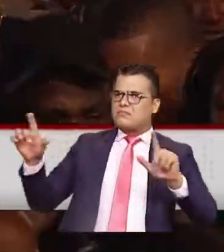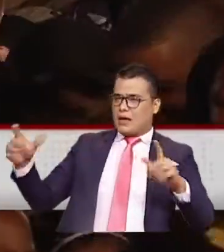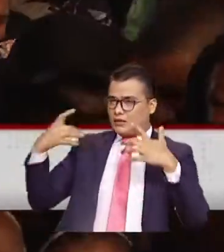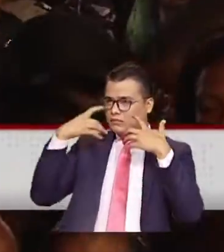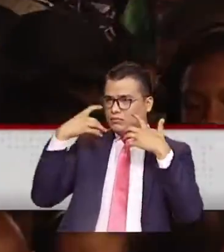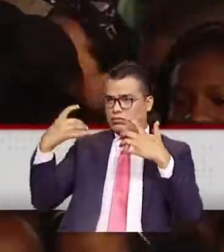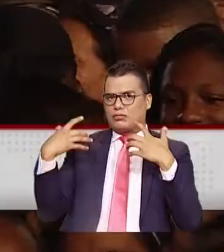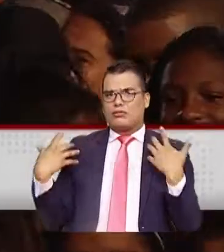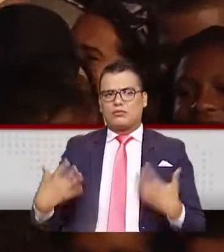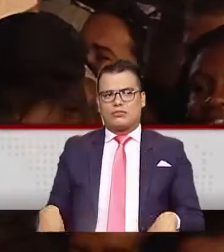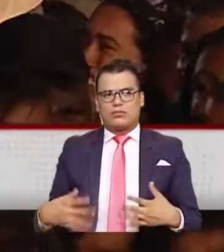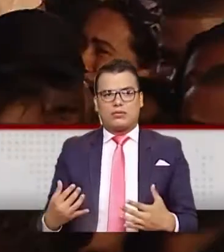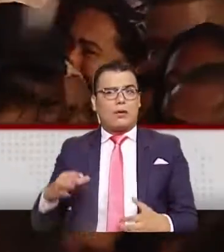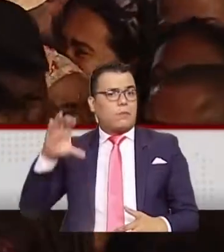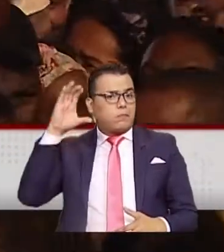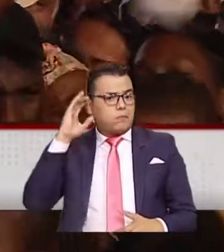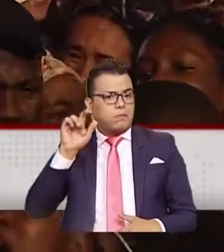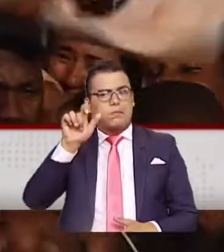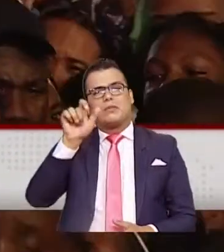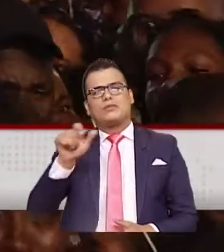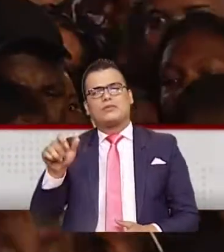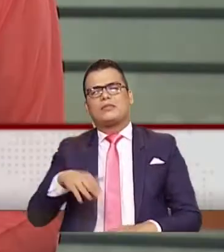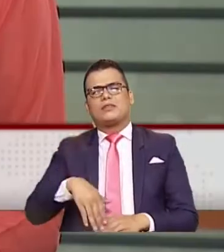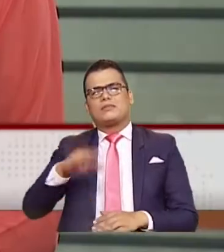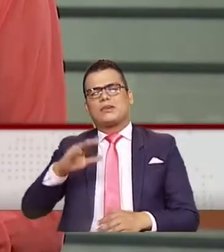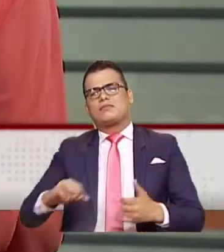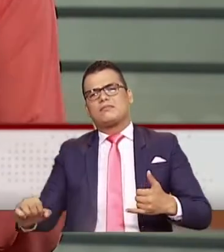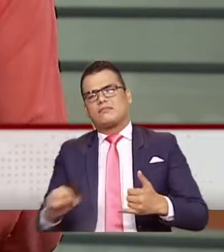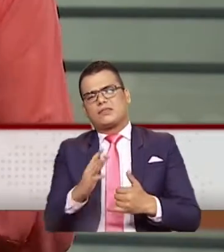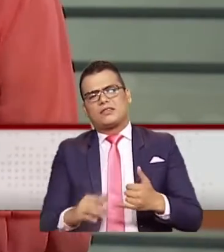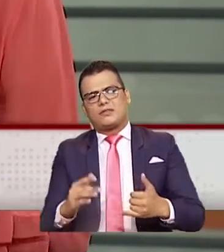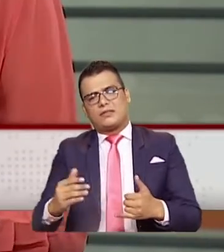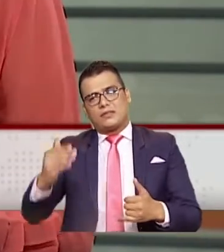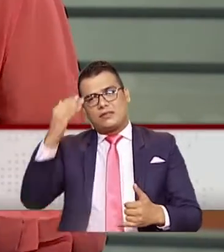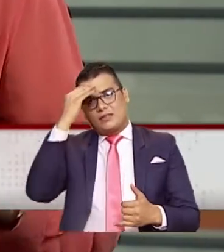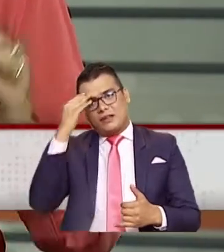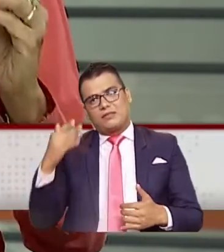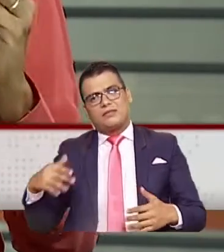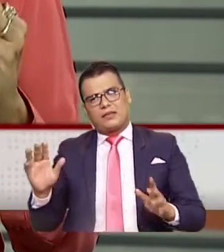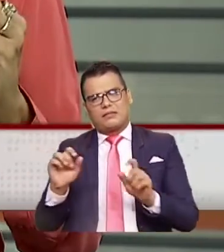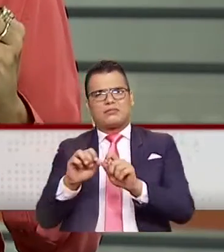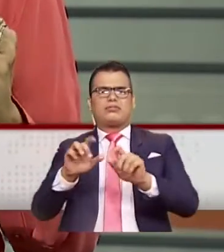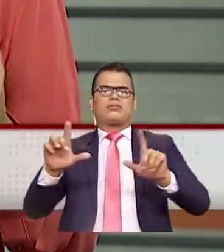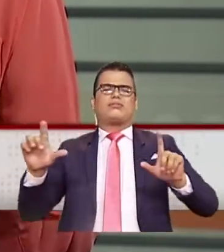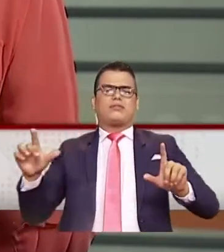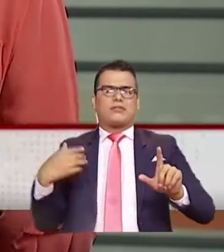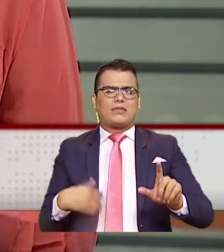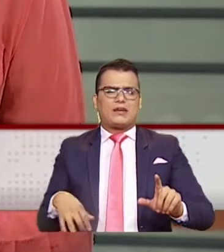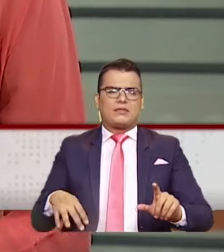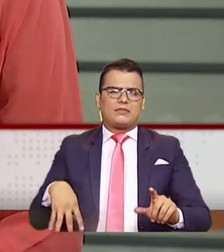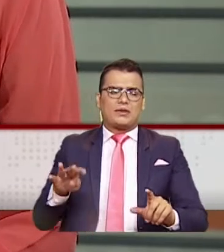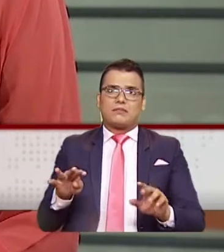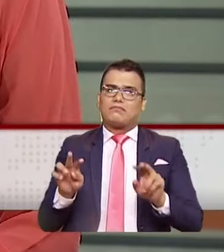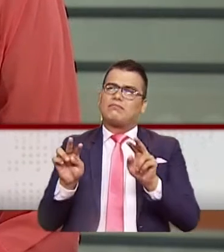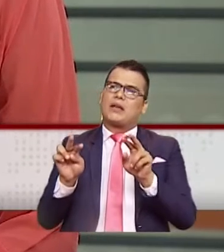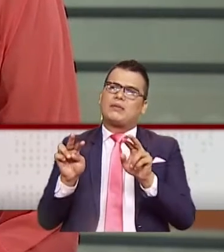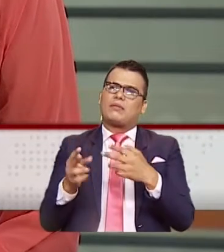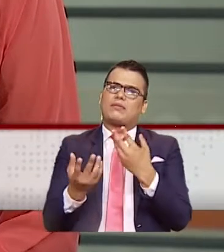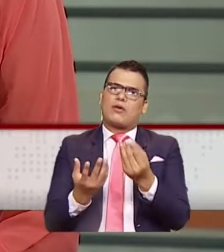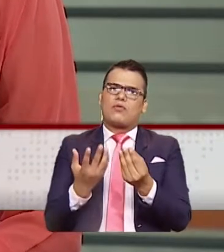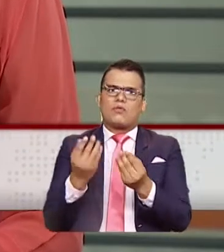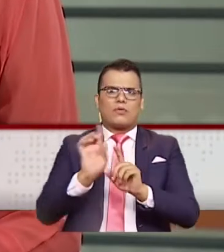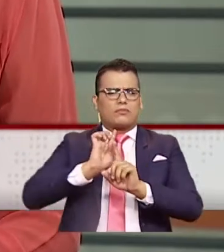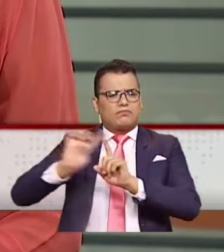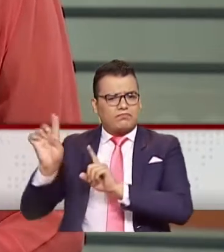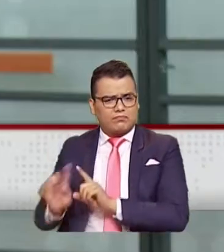seguramente a esta hora muchos de los televidentes de nuestro pacífico colombiano saben de qué les hablo y juntos ven a las agrupaciones que lo representan